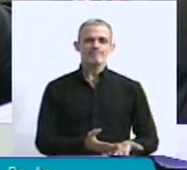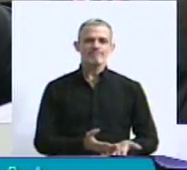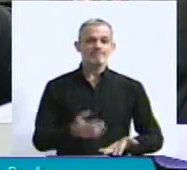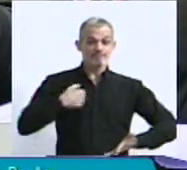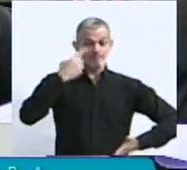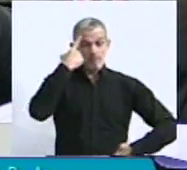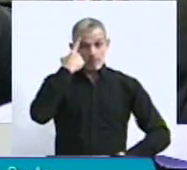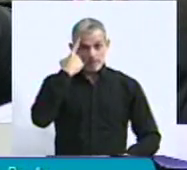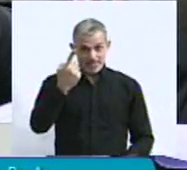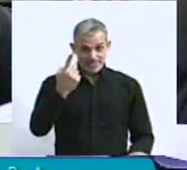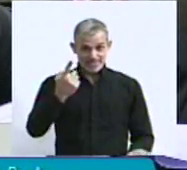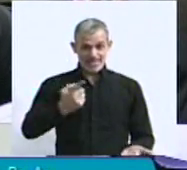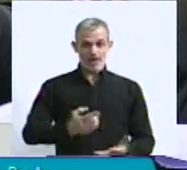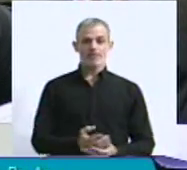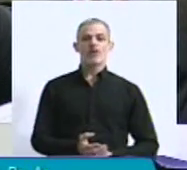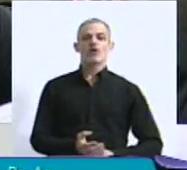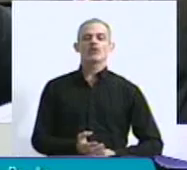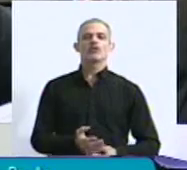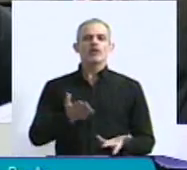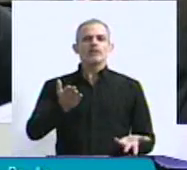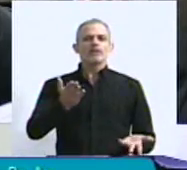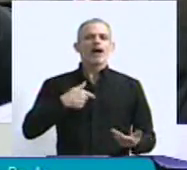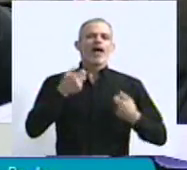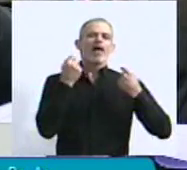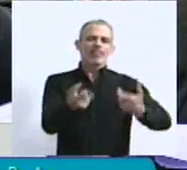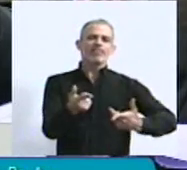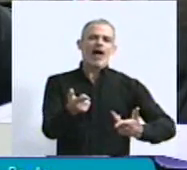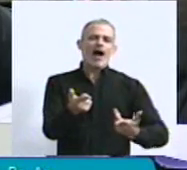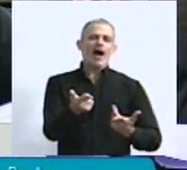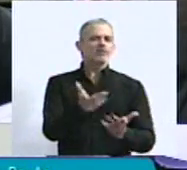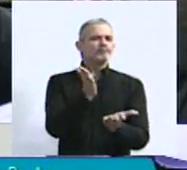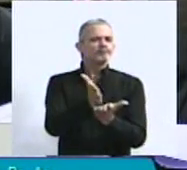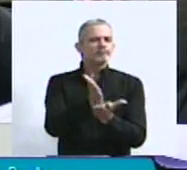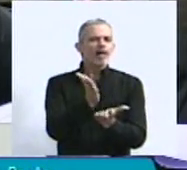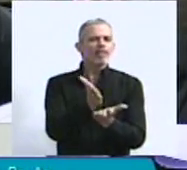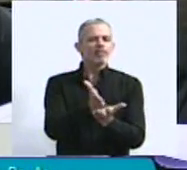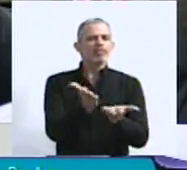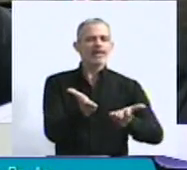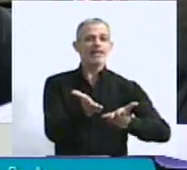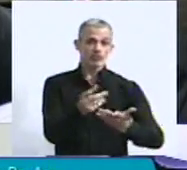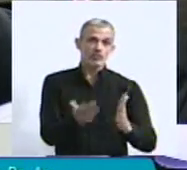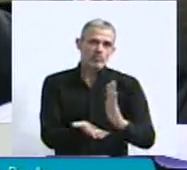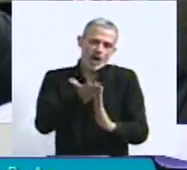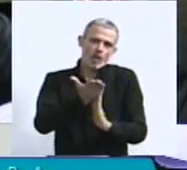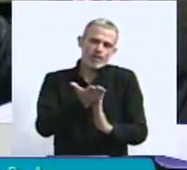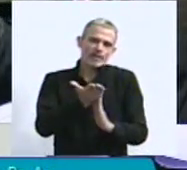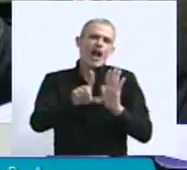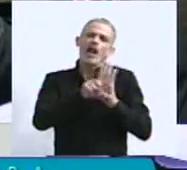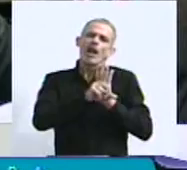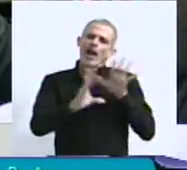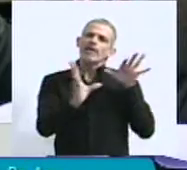nos parece que consagrar un derecho con una movilidad definida por